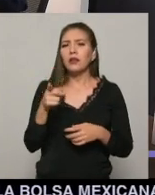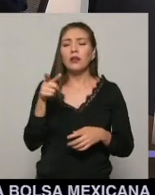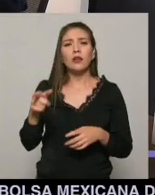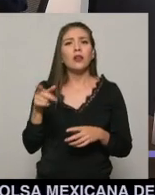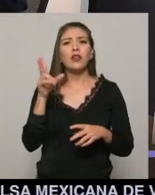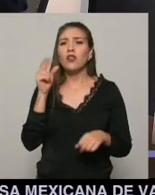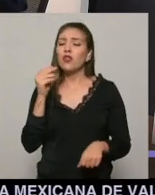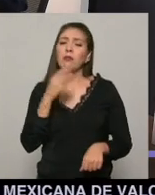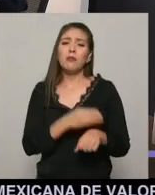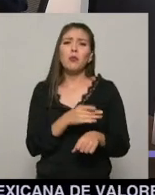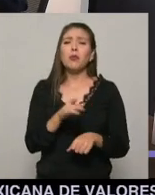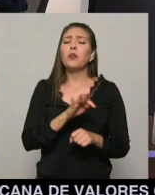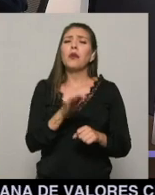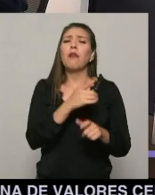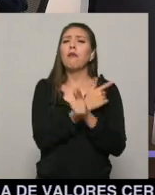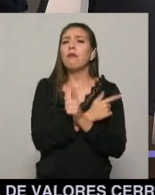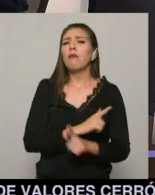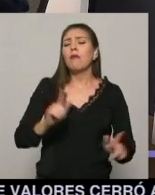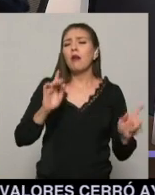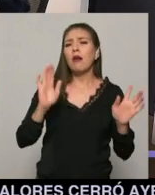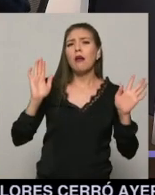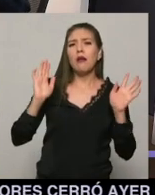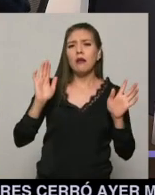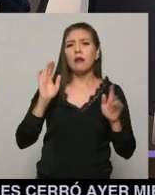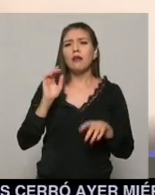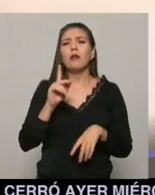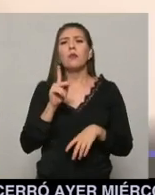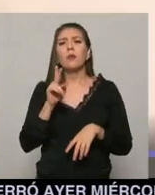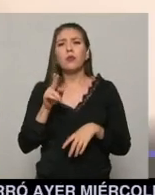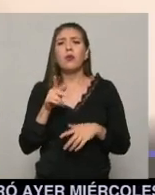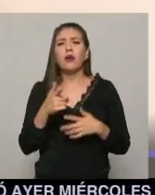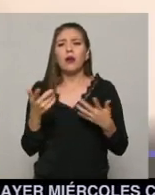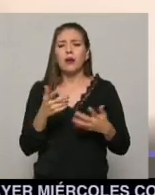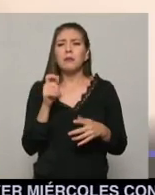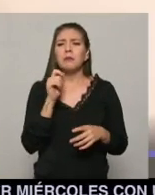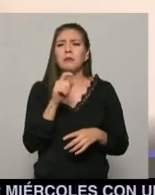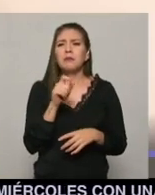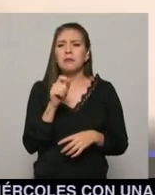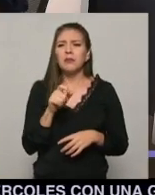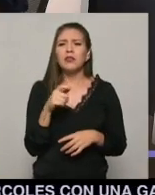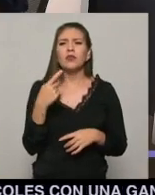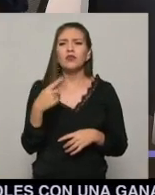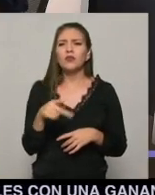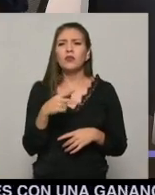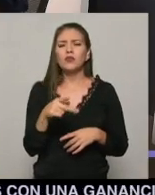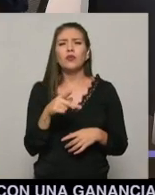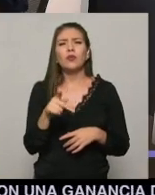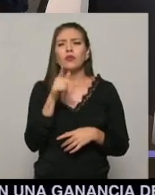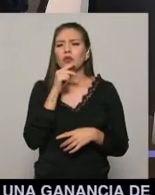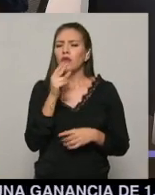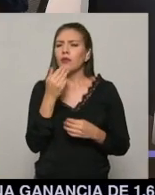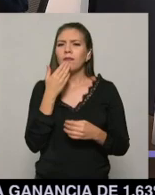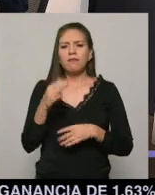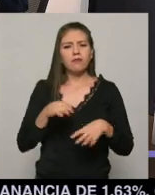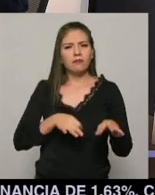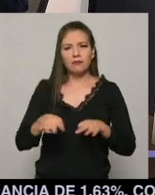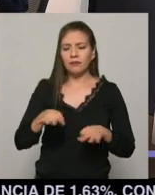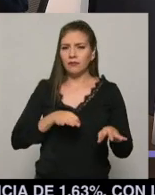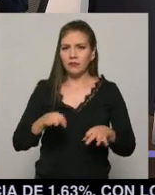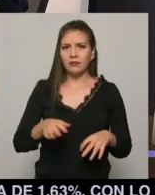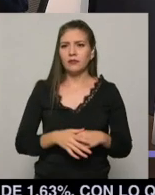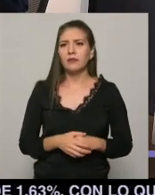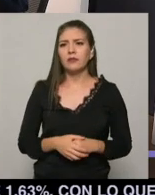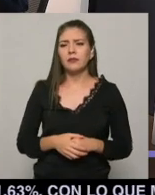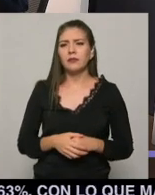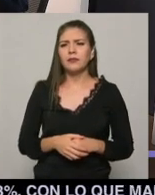podría dejarlos libres, un poco por la misma estructura y la misma inercia que tiene la policía. En este sentido, la